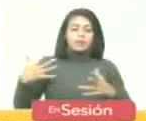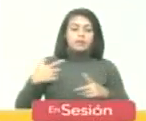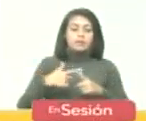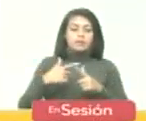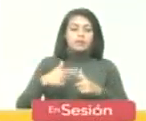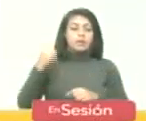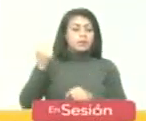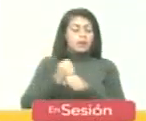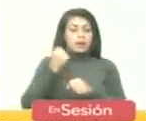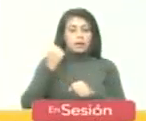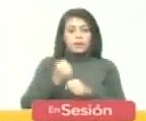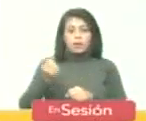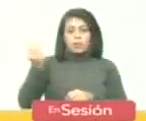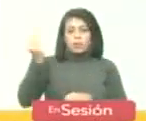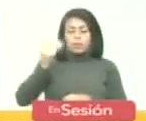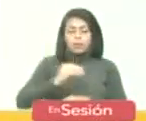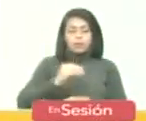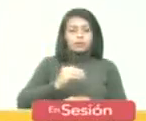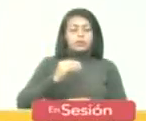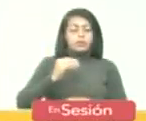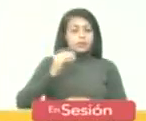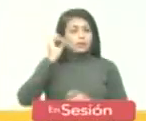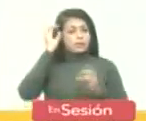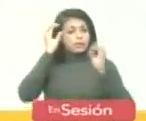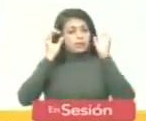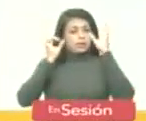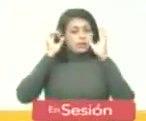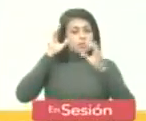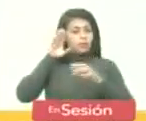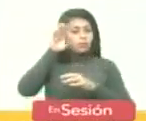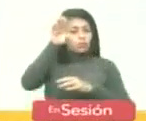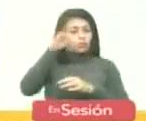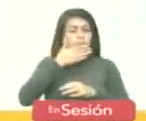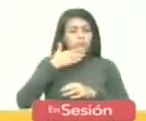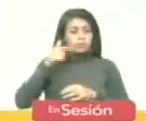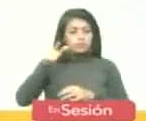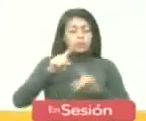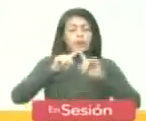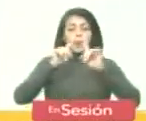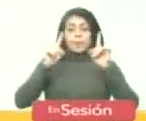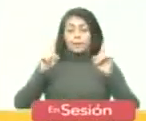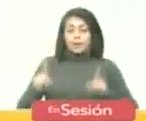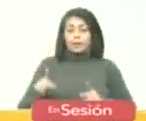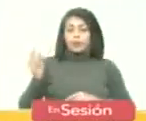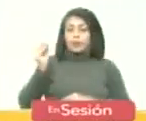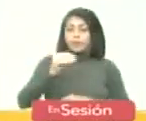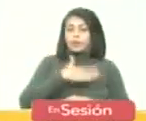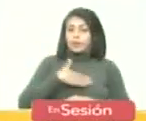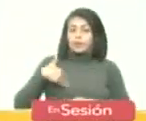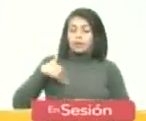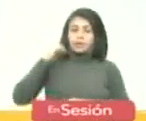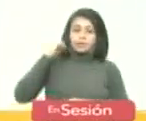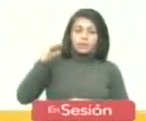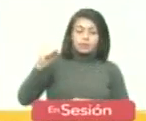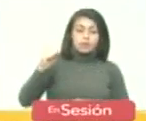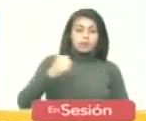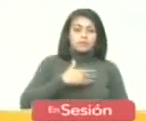de trabajo y sobre todo de creatividad al porvenir. Pero, ¿qué más querían con este